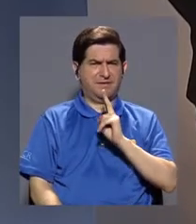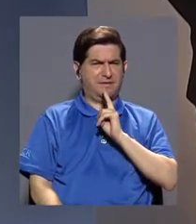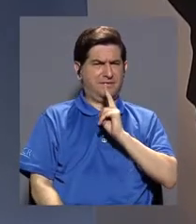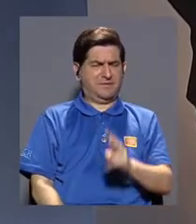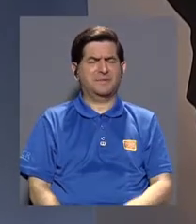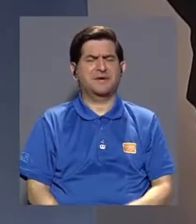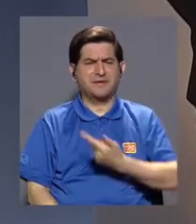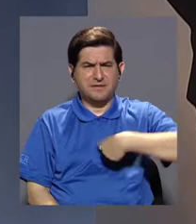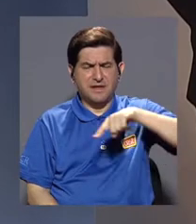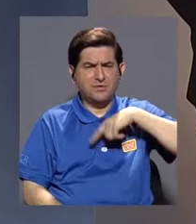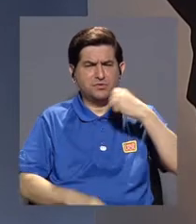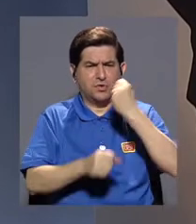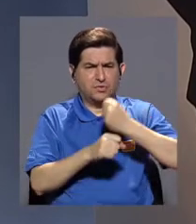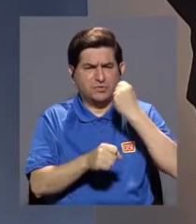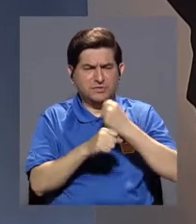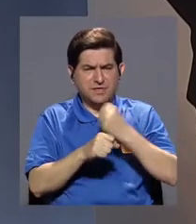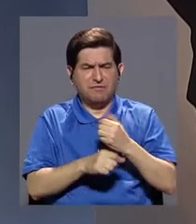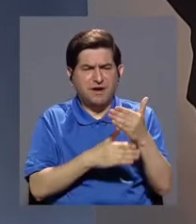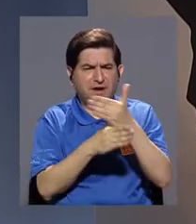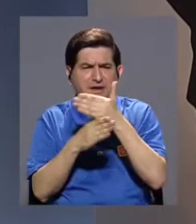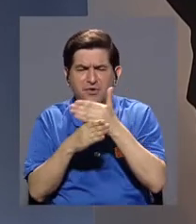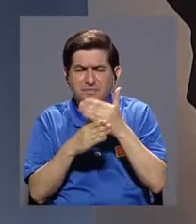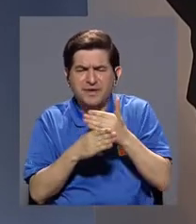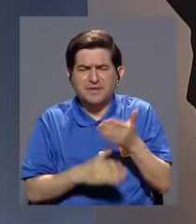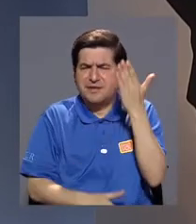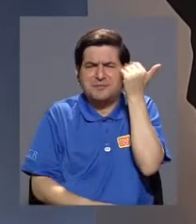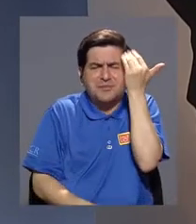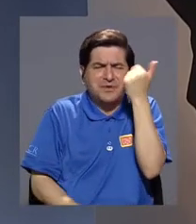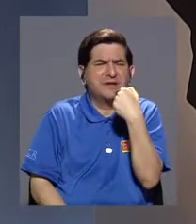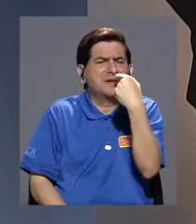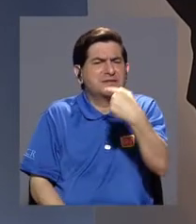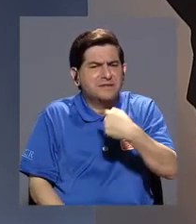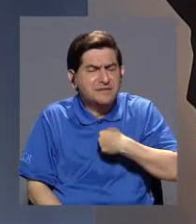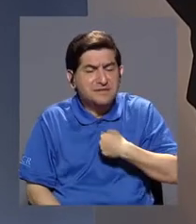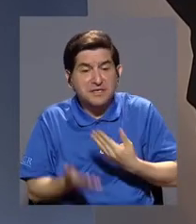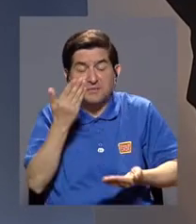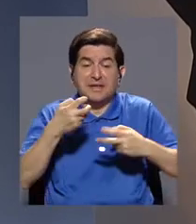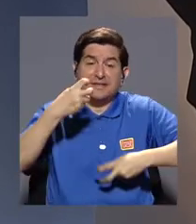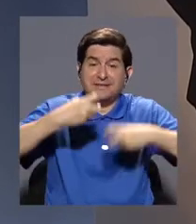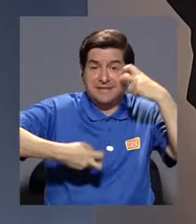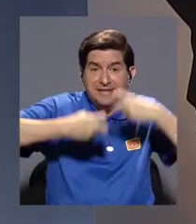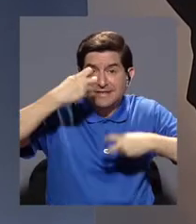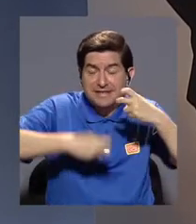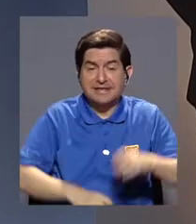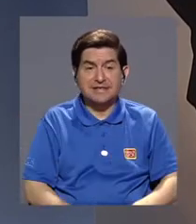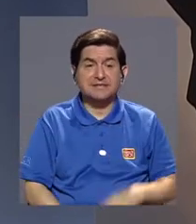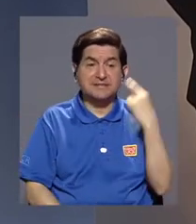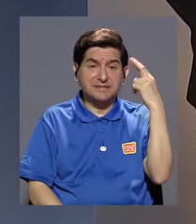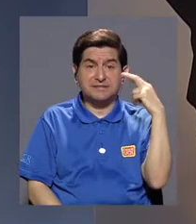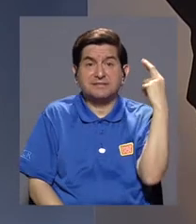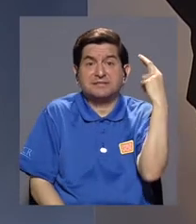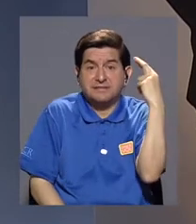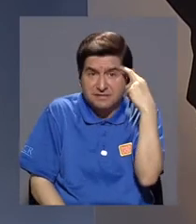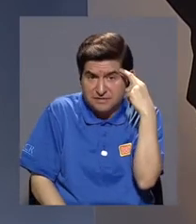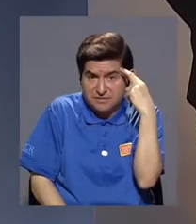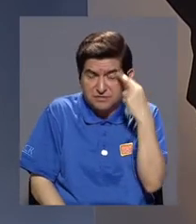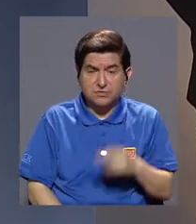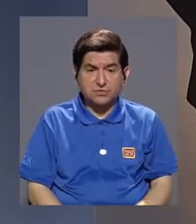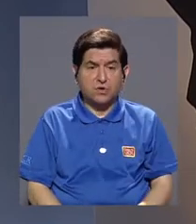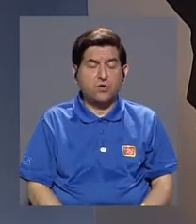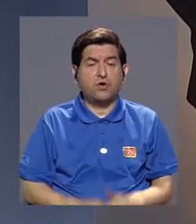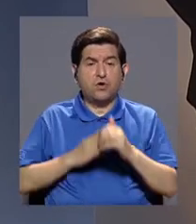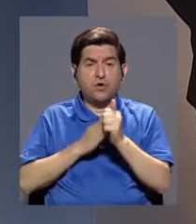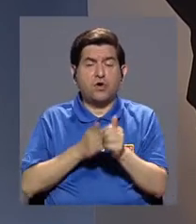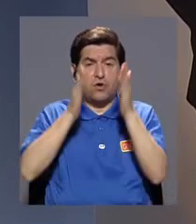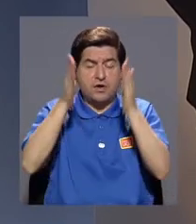verdaderamente que podamos trabajar de manera compartida? Usted ahora nos decía que tal vez la crisis hacía posible